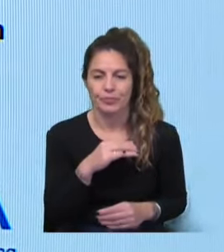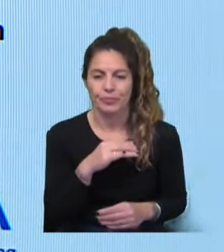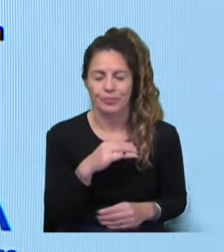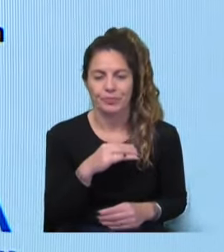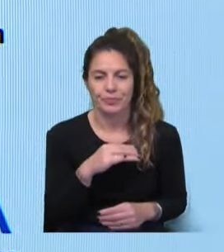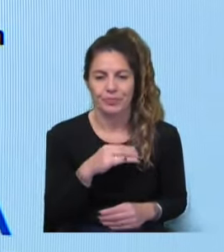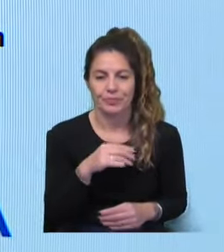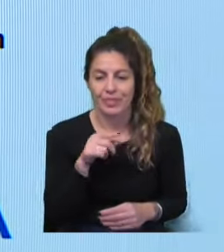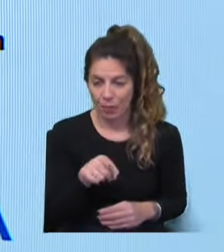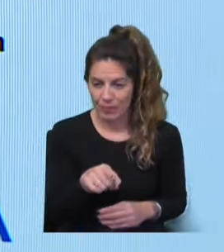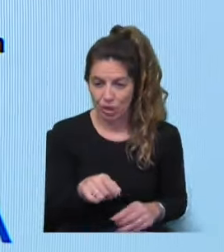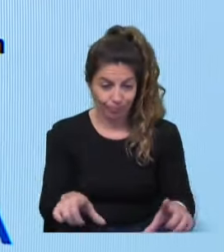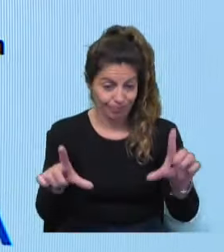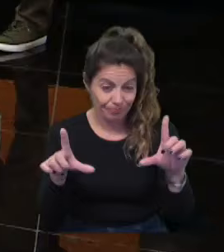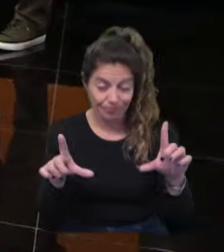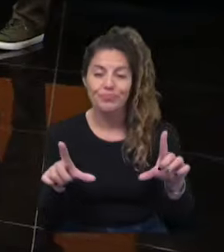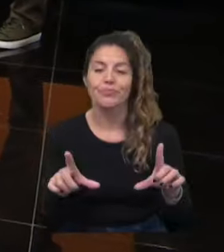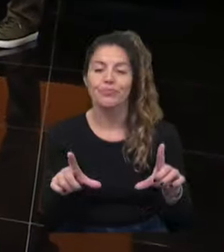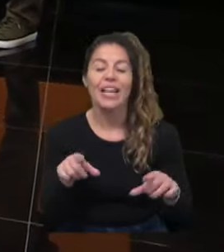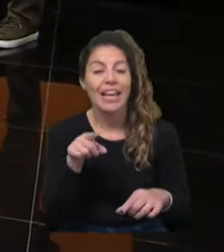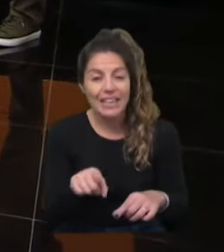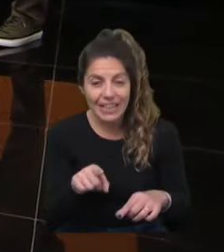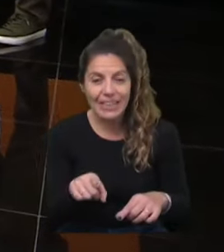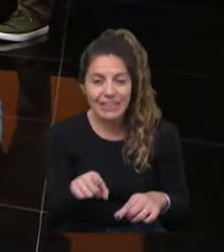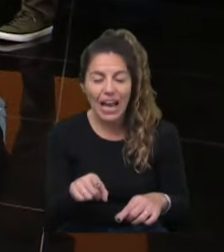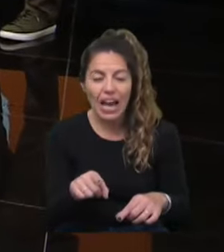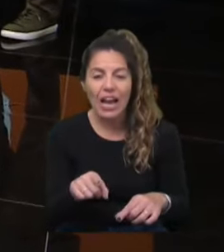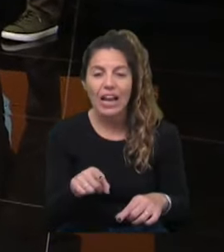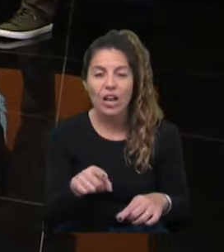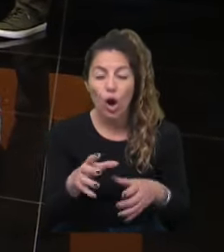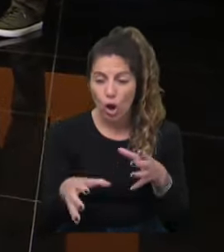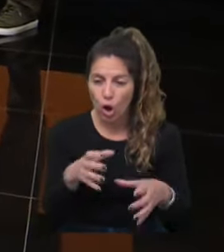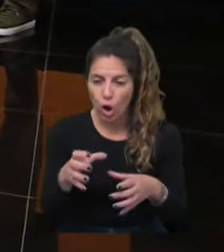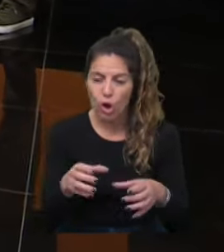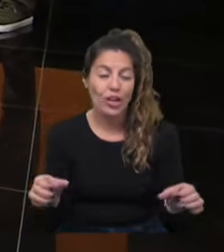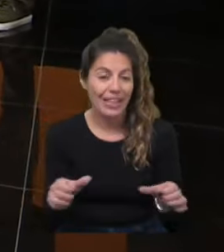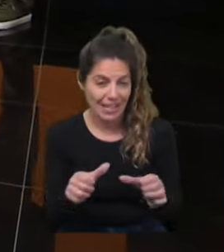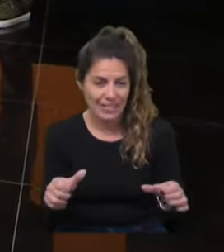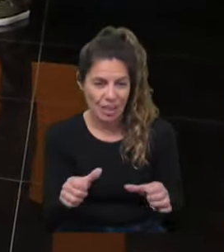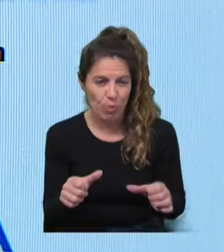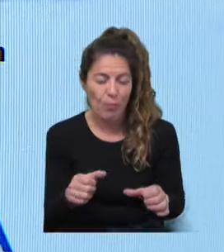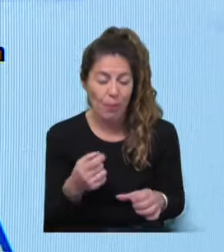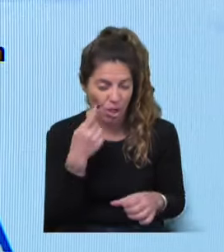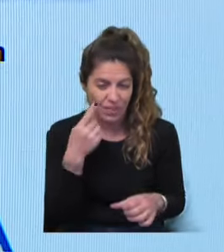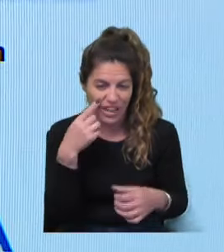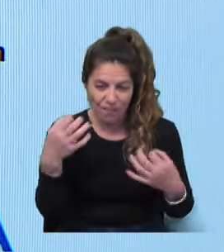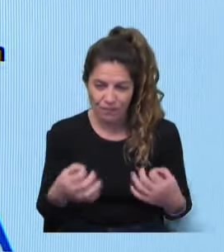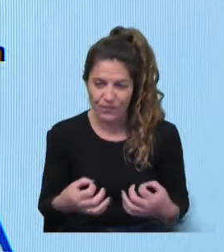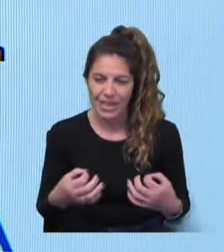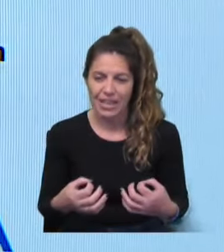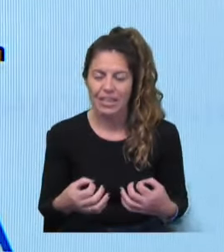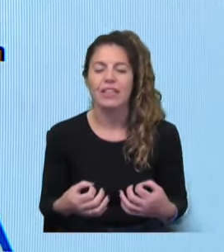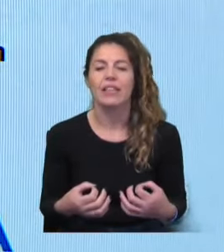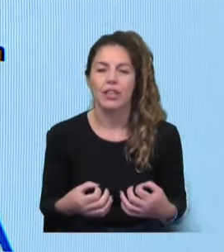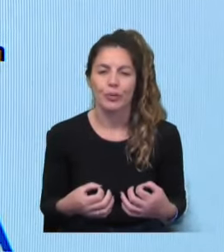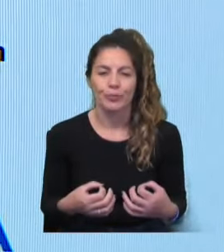que están viendo allí en sus casas, ¿no? Y en este caso, con el degradé de colores, este semáforo que les traemos como para poder identificar bien, entonces, en este